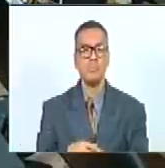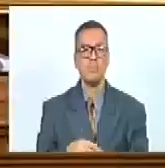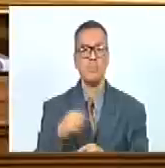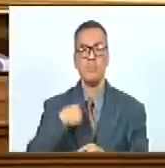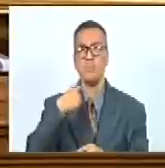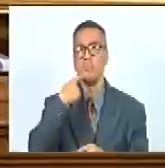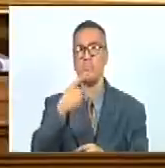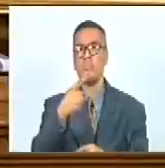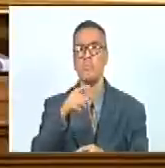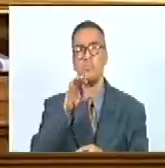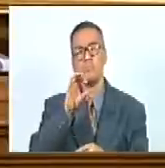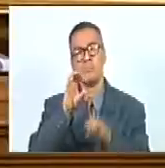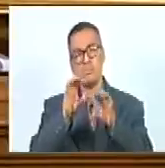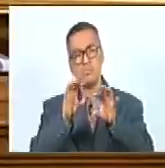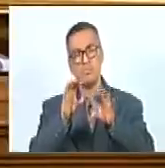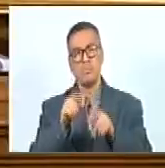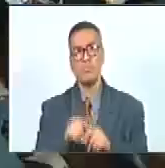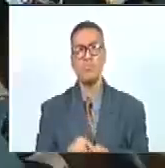casi un chiste.